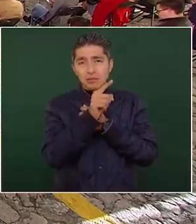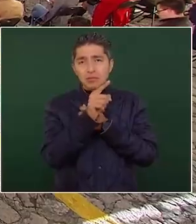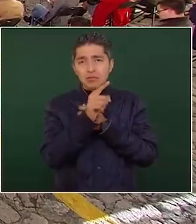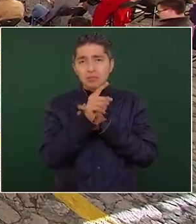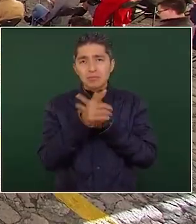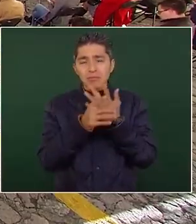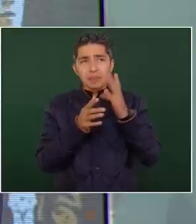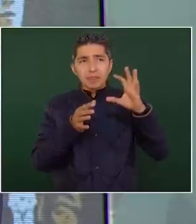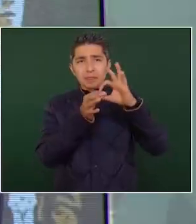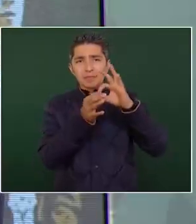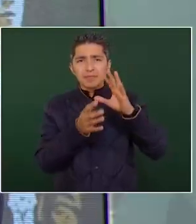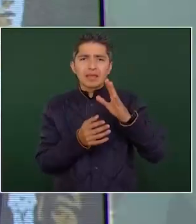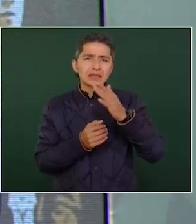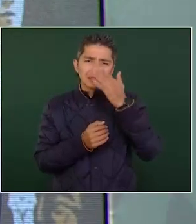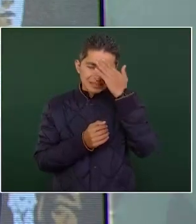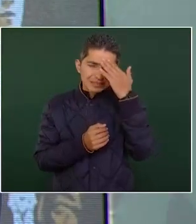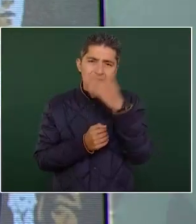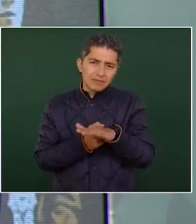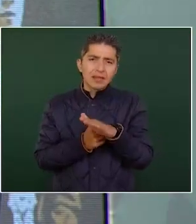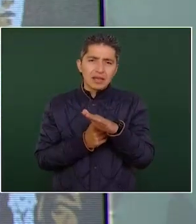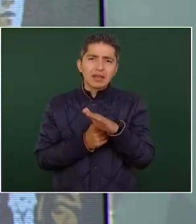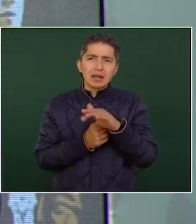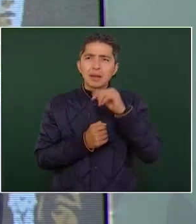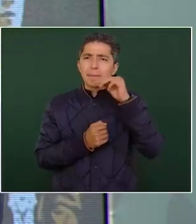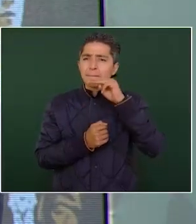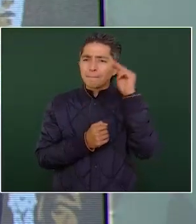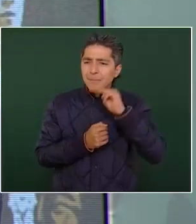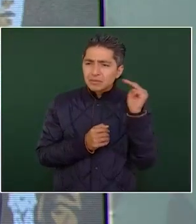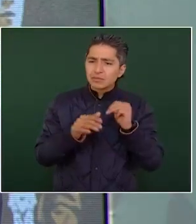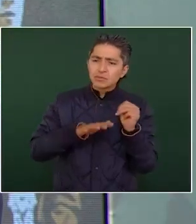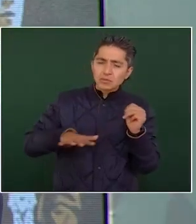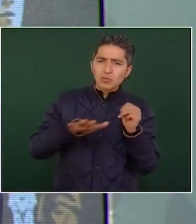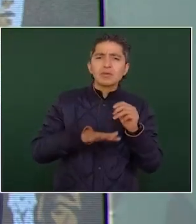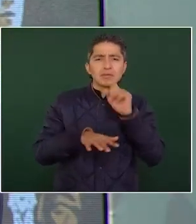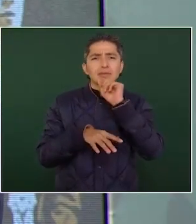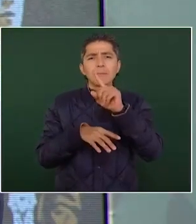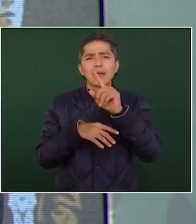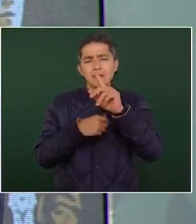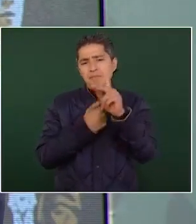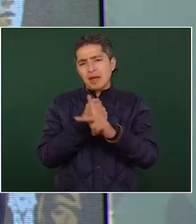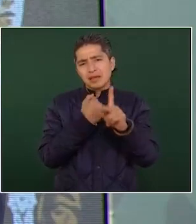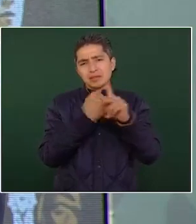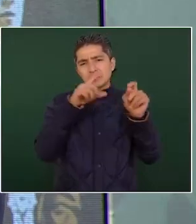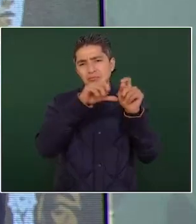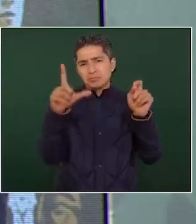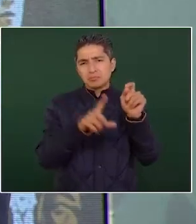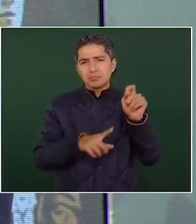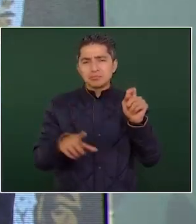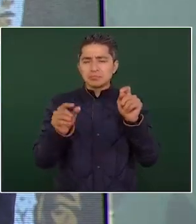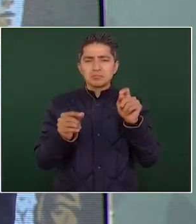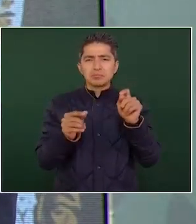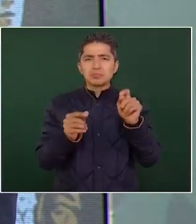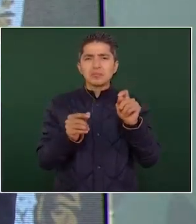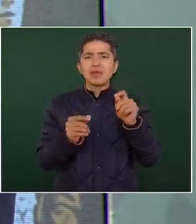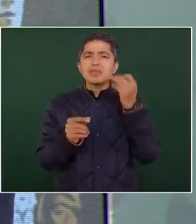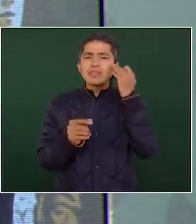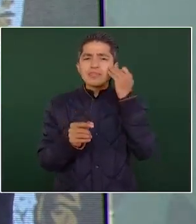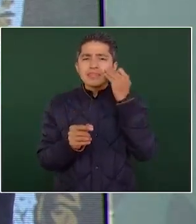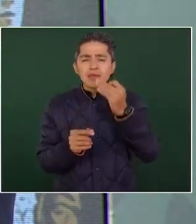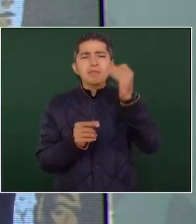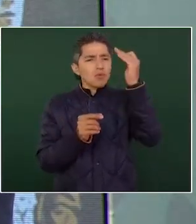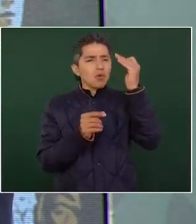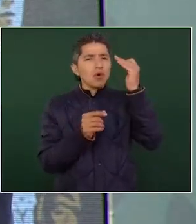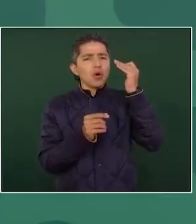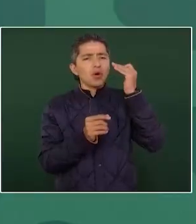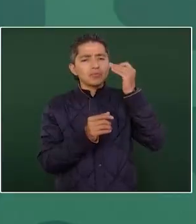lo saben en Michoacán y en otras partes del país, periódicamente van